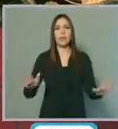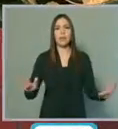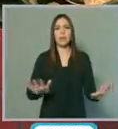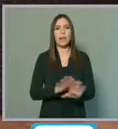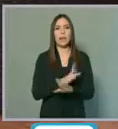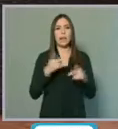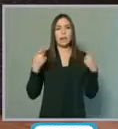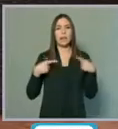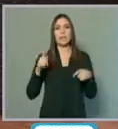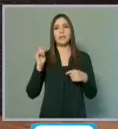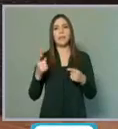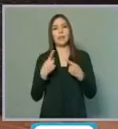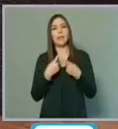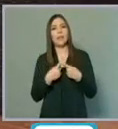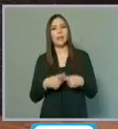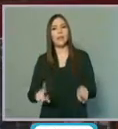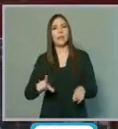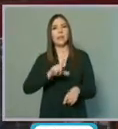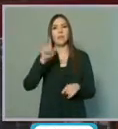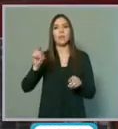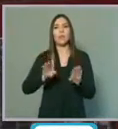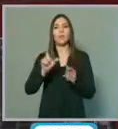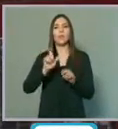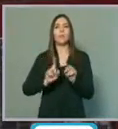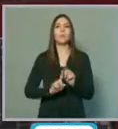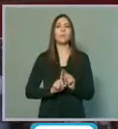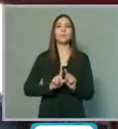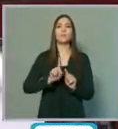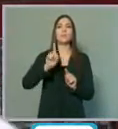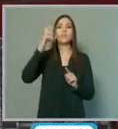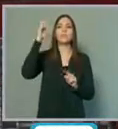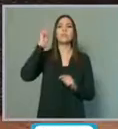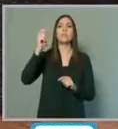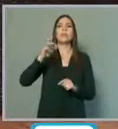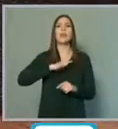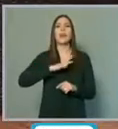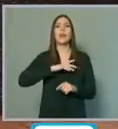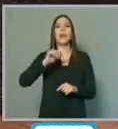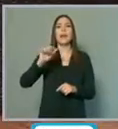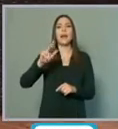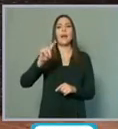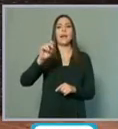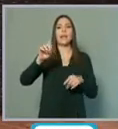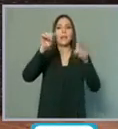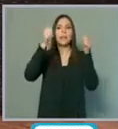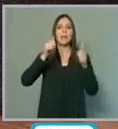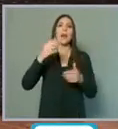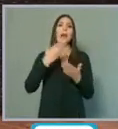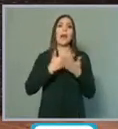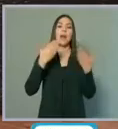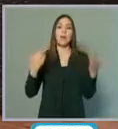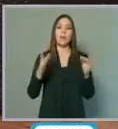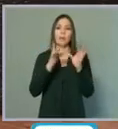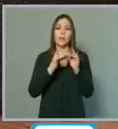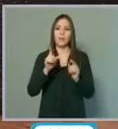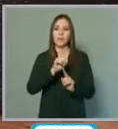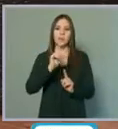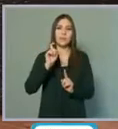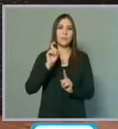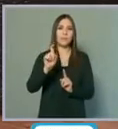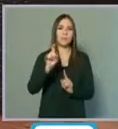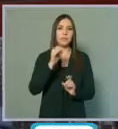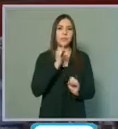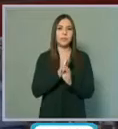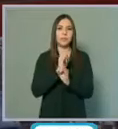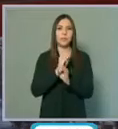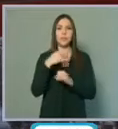humanidad es distinta después de la carrera espacial tripulada? Muy sencillo, el arte, ¿no? Entonces, ¿qué les parece si hacemos clic ahora en un vínculo muy simpático en